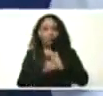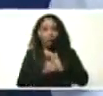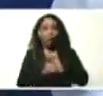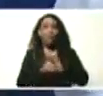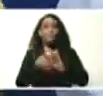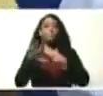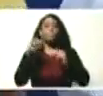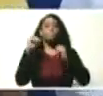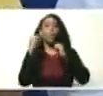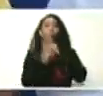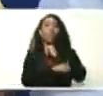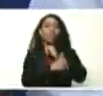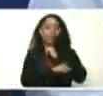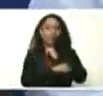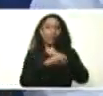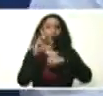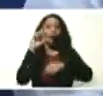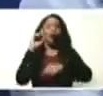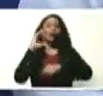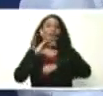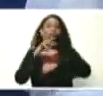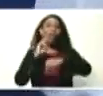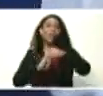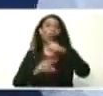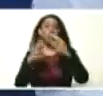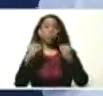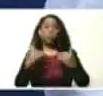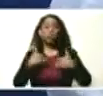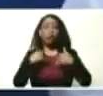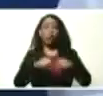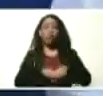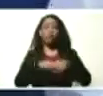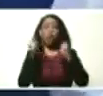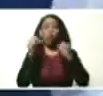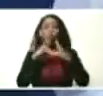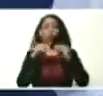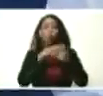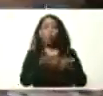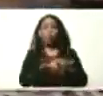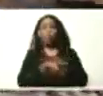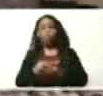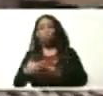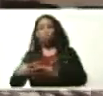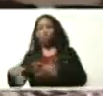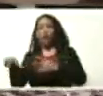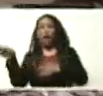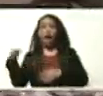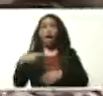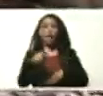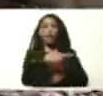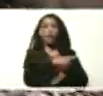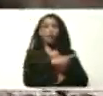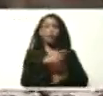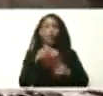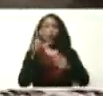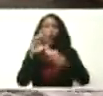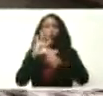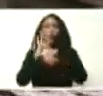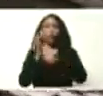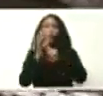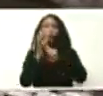porque Movilnet y CanTV sufrieron daños muy importantes. Todo fue arrastrado por el río, sus estaciones, las antenas